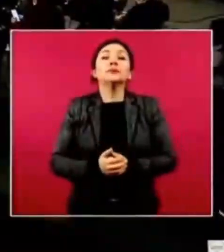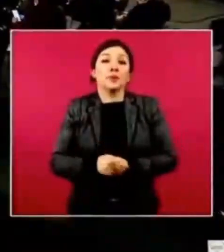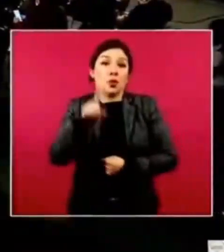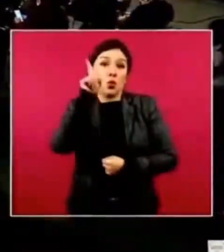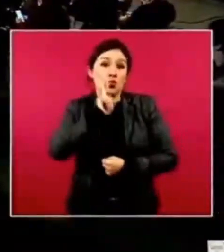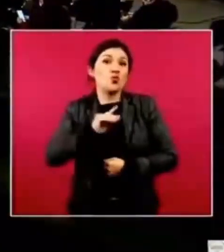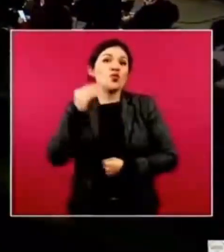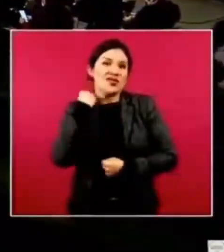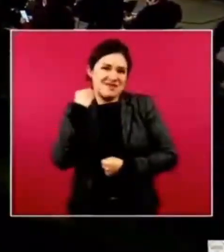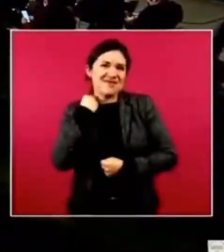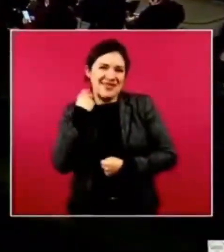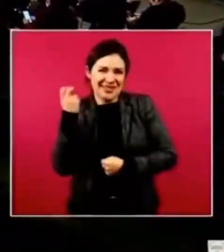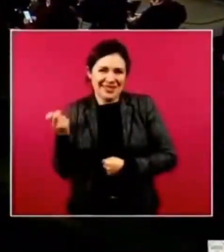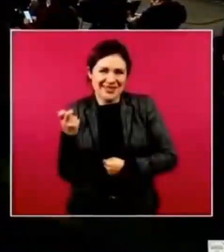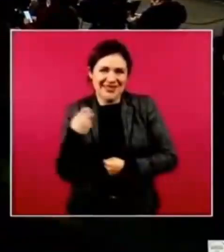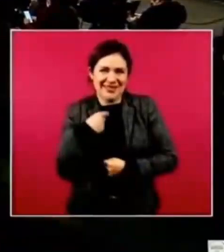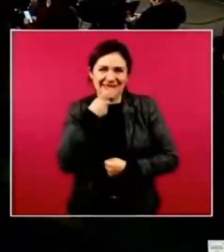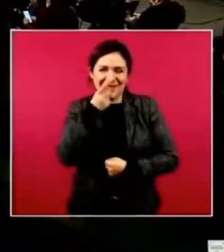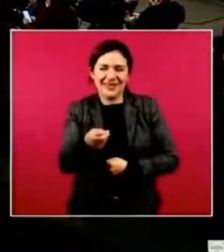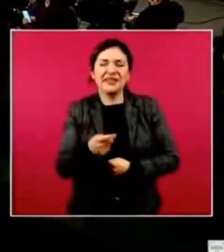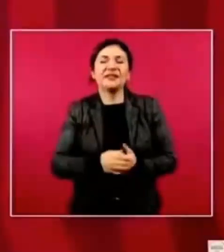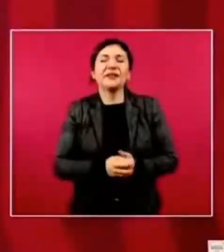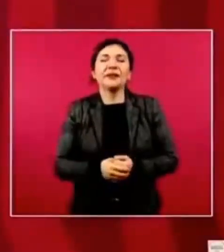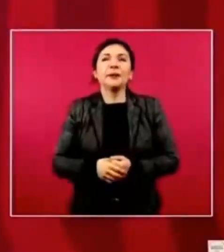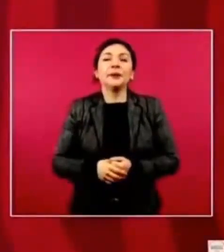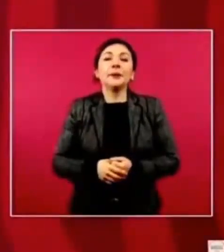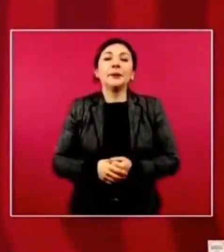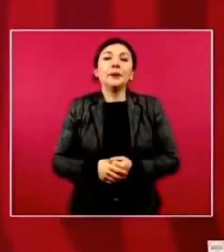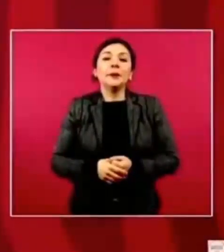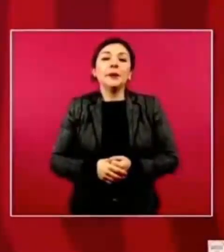esta abogada